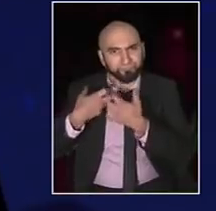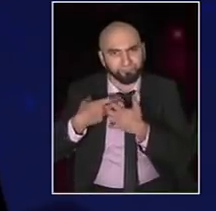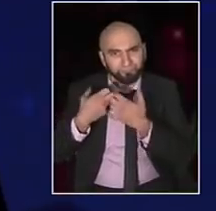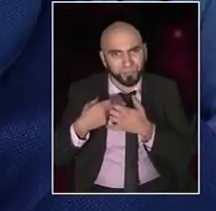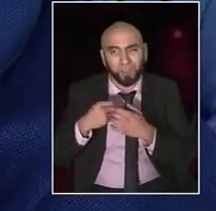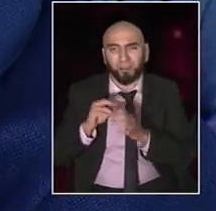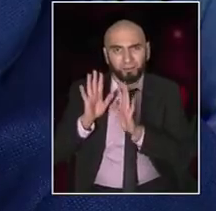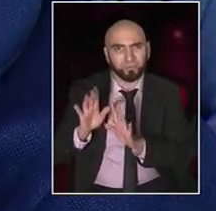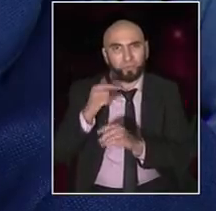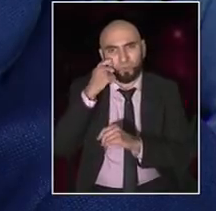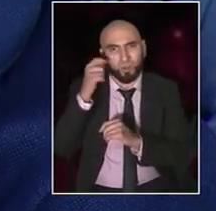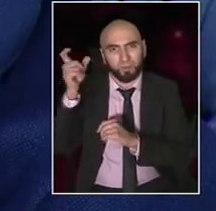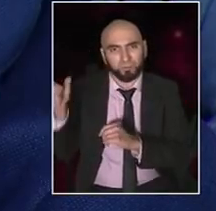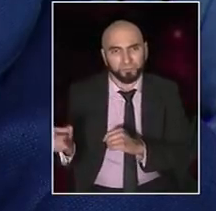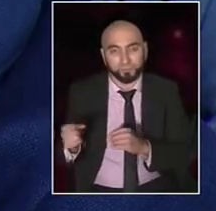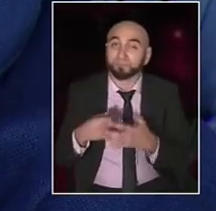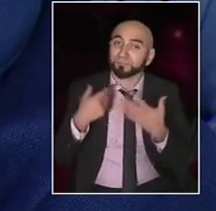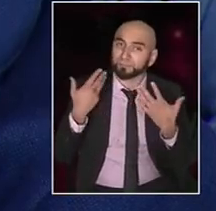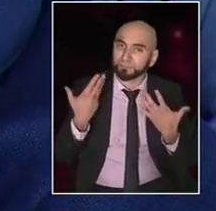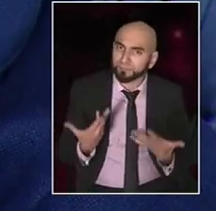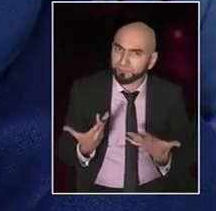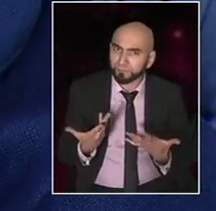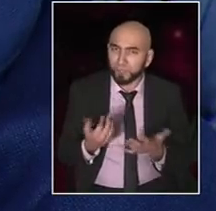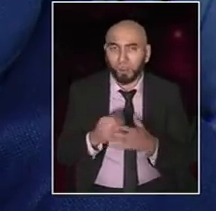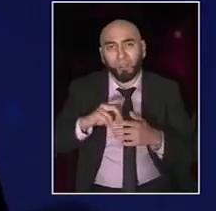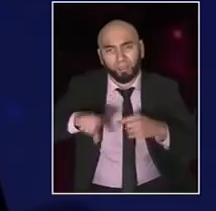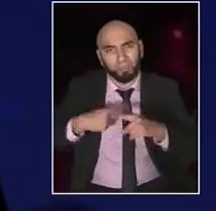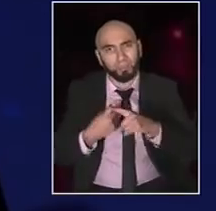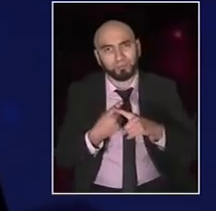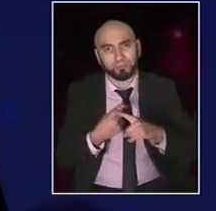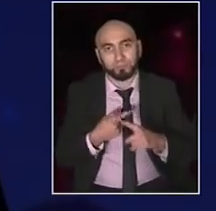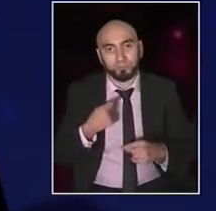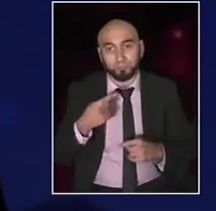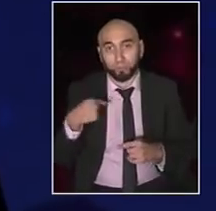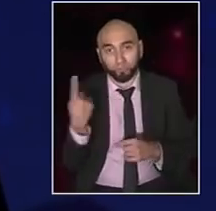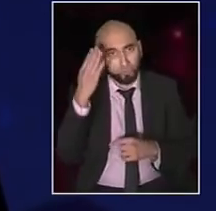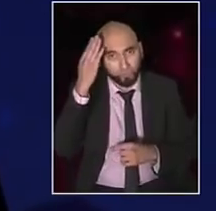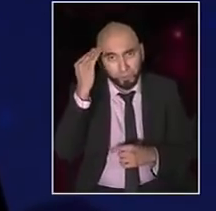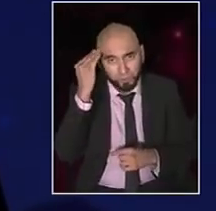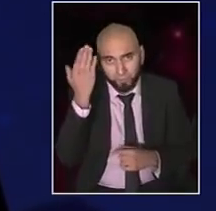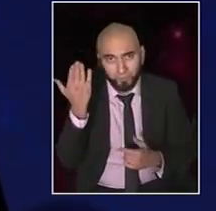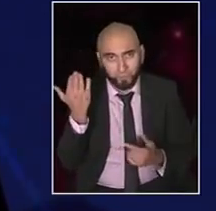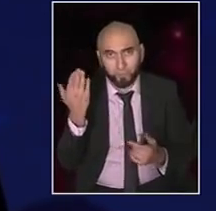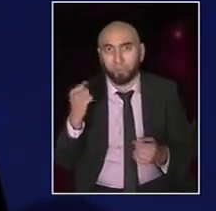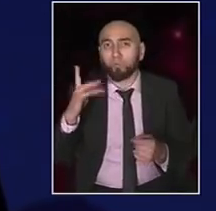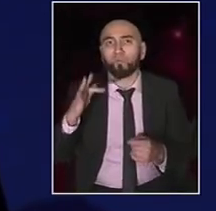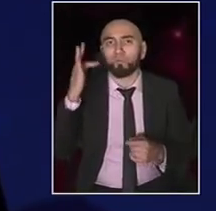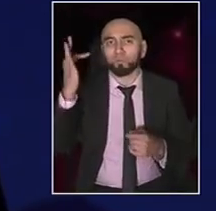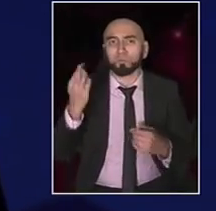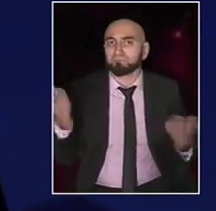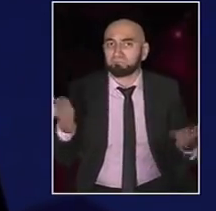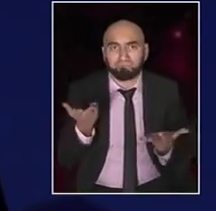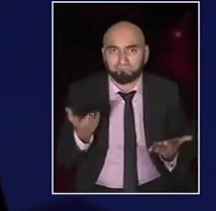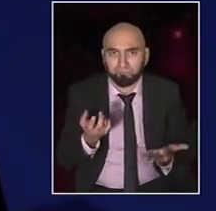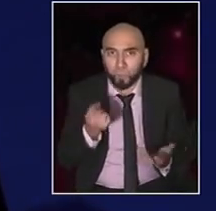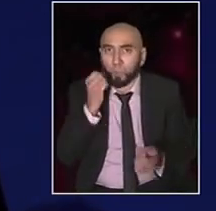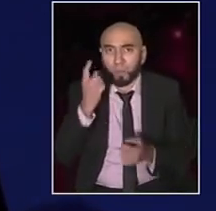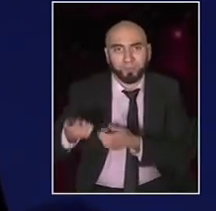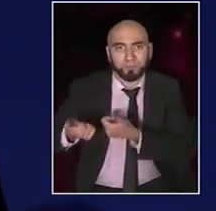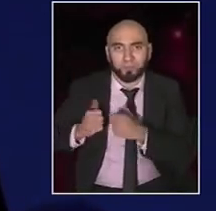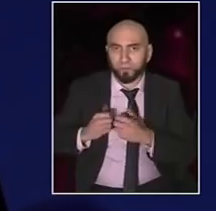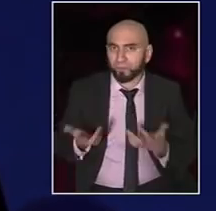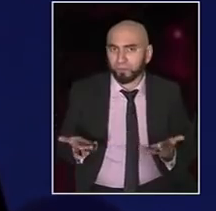caracteriza. Además, no sabemos qué desafíos enfrentaremos en el futuro. Y la historia nos